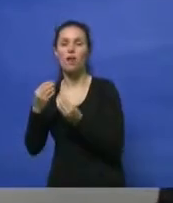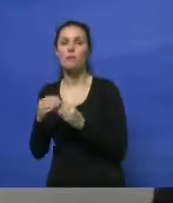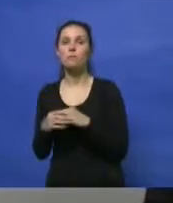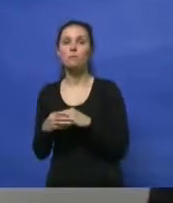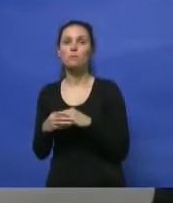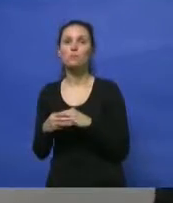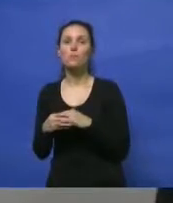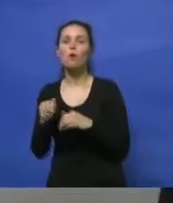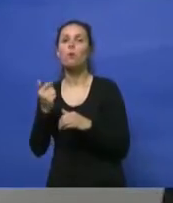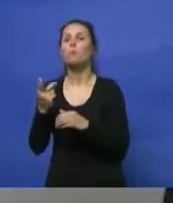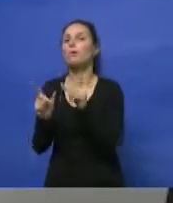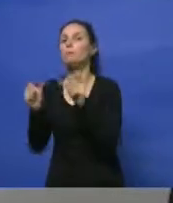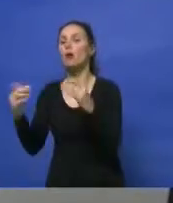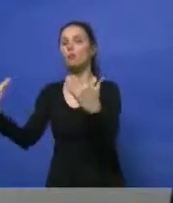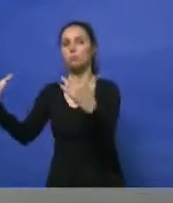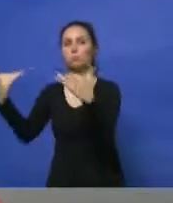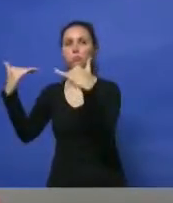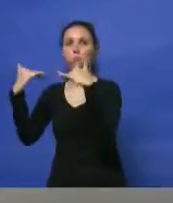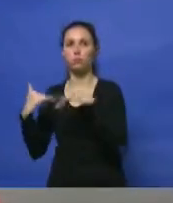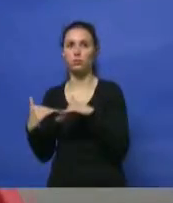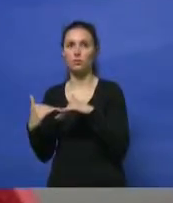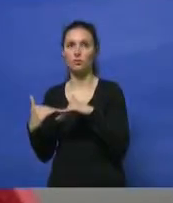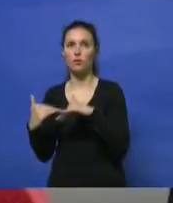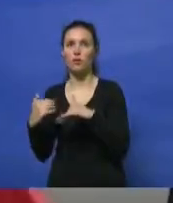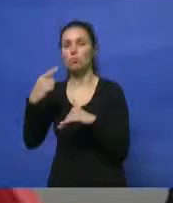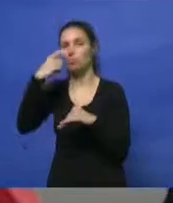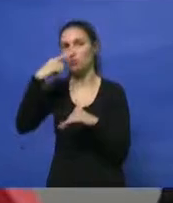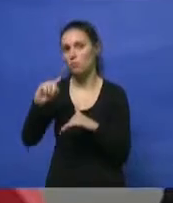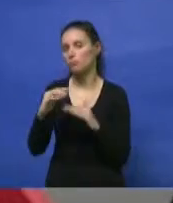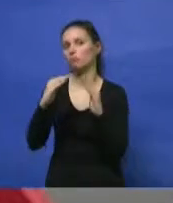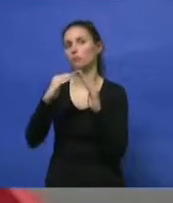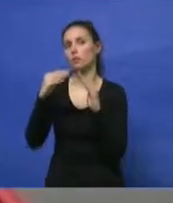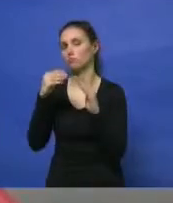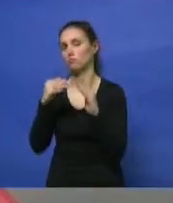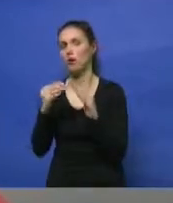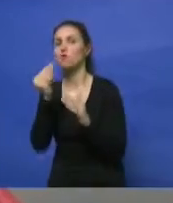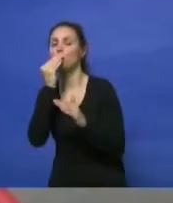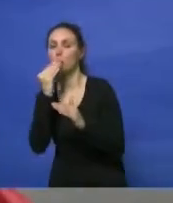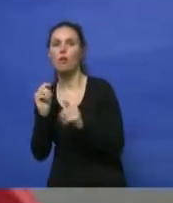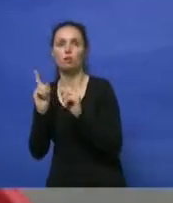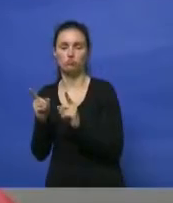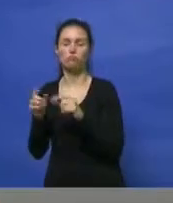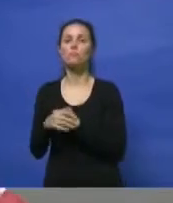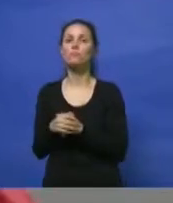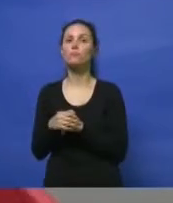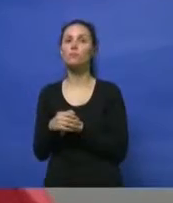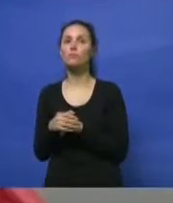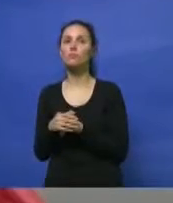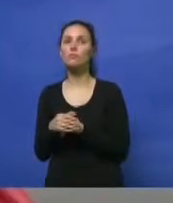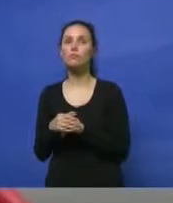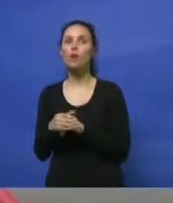de personas que van a las cuales debemos alojar y le vamos a dar refrigerio. Pero pueden participar a